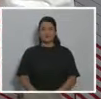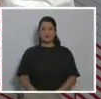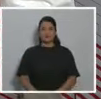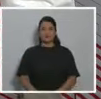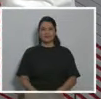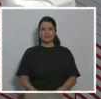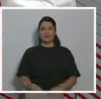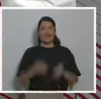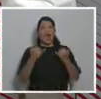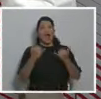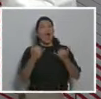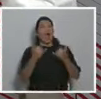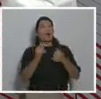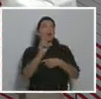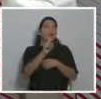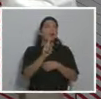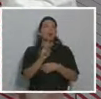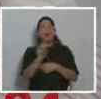Llamemos